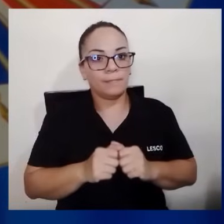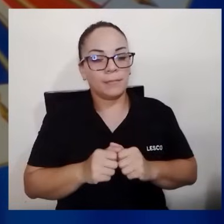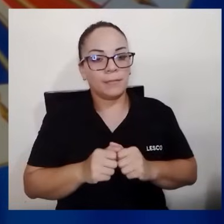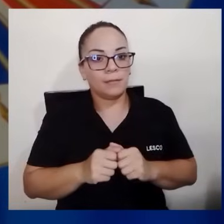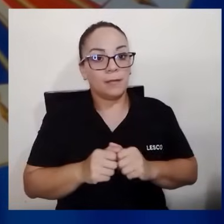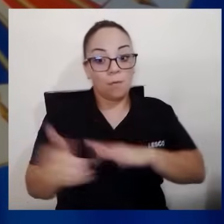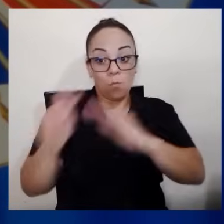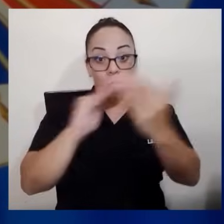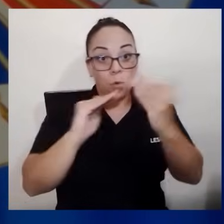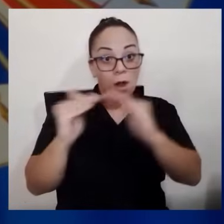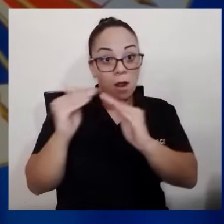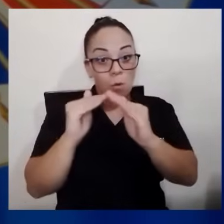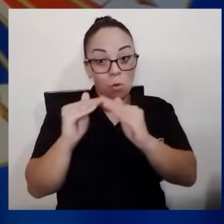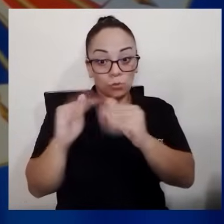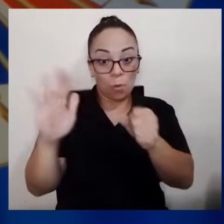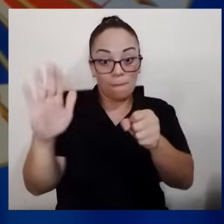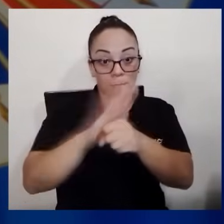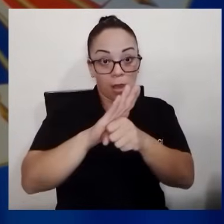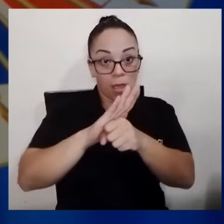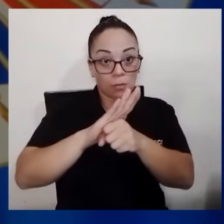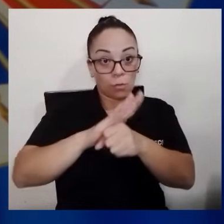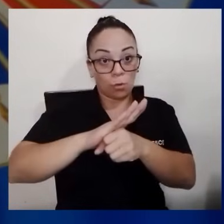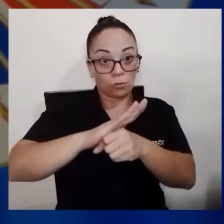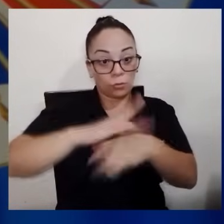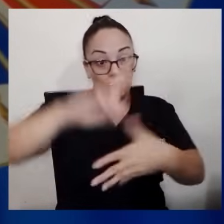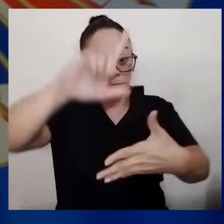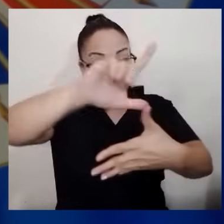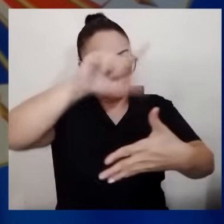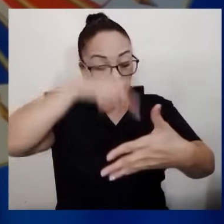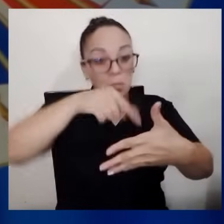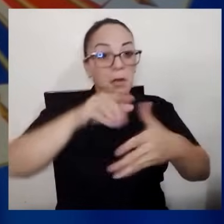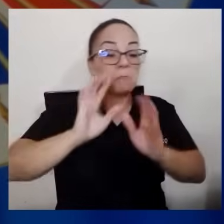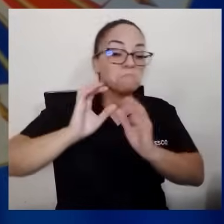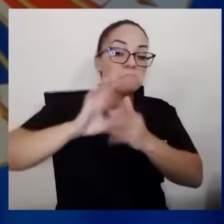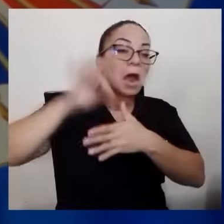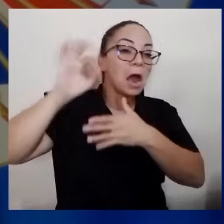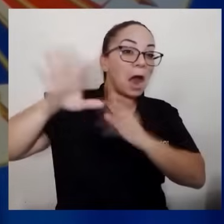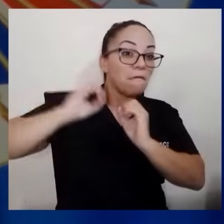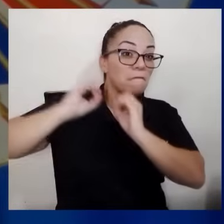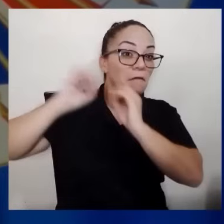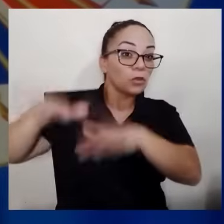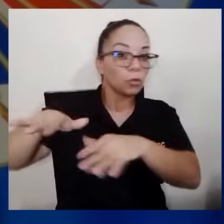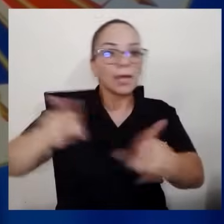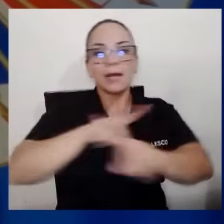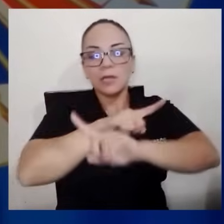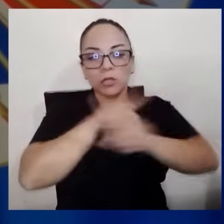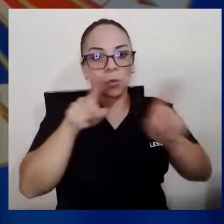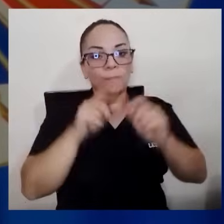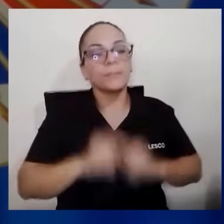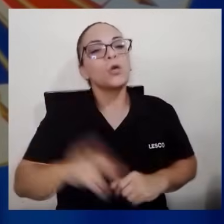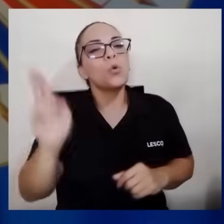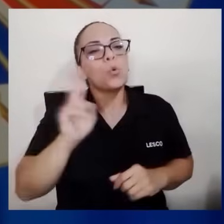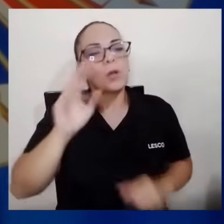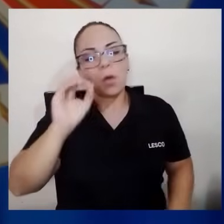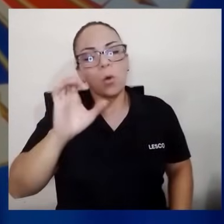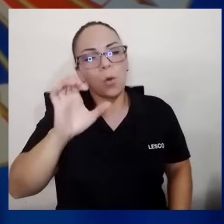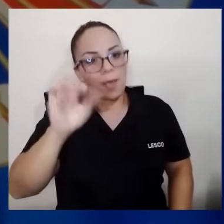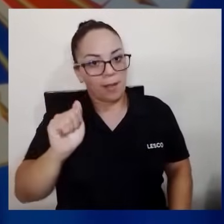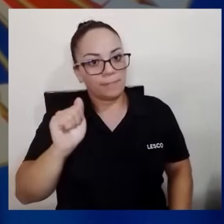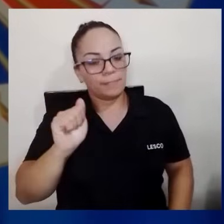en esta región por lo que urge que la oea y otras organizaciones